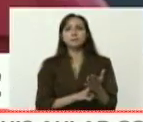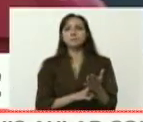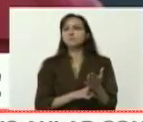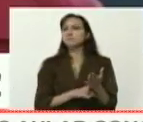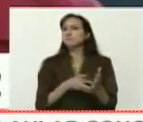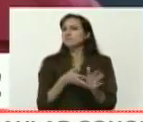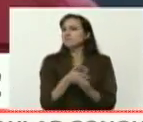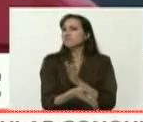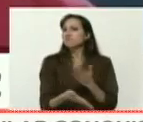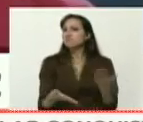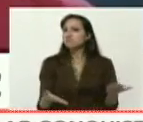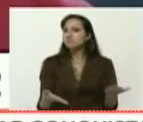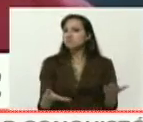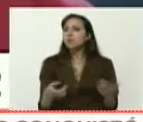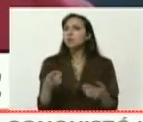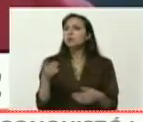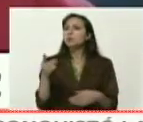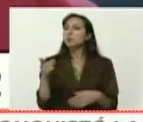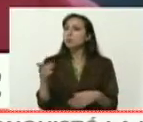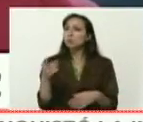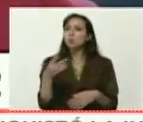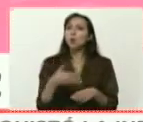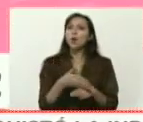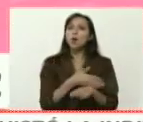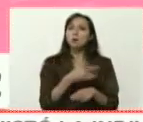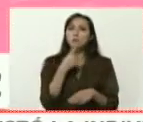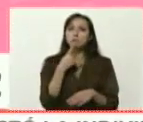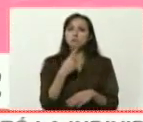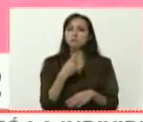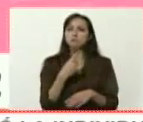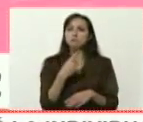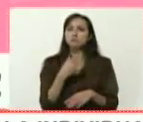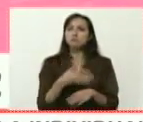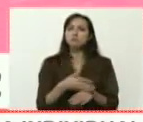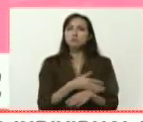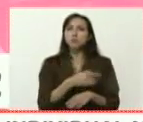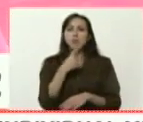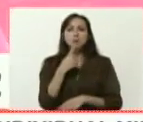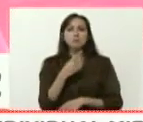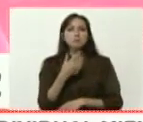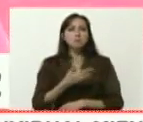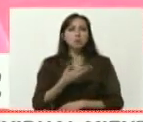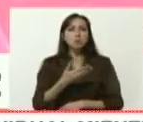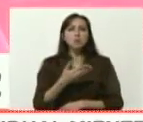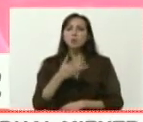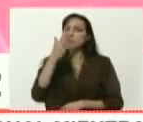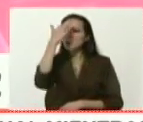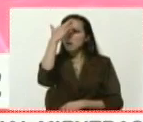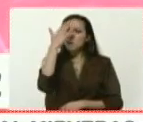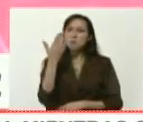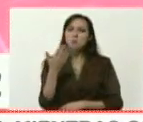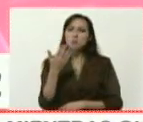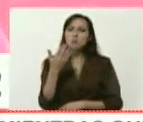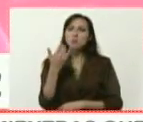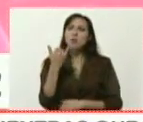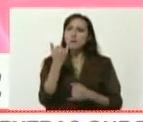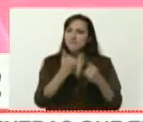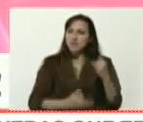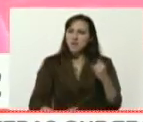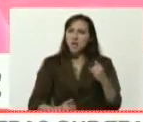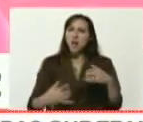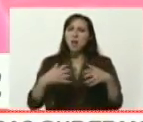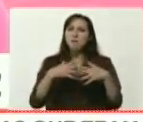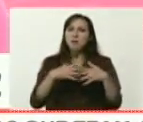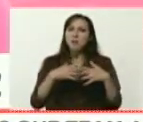Tú dijiste algo muy cierto. No sabemos si la batalla final será acá. Yo te estoy diciendo que